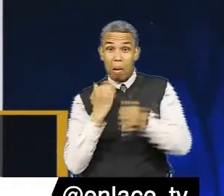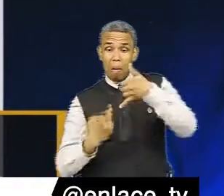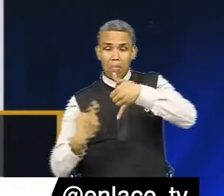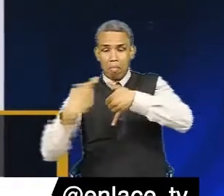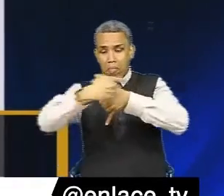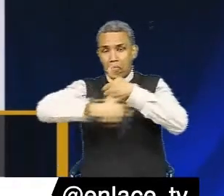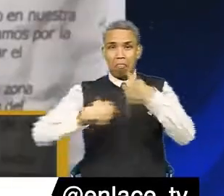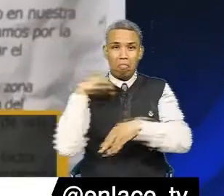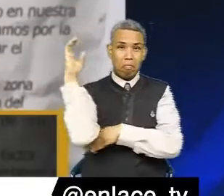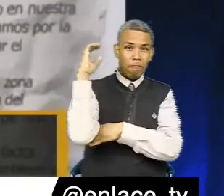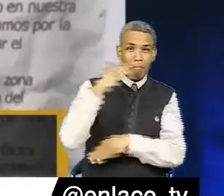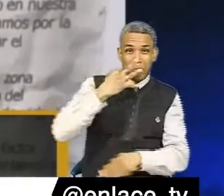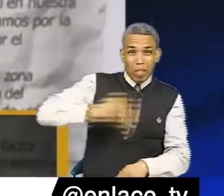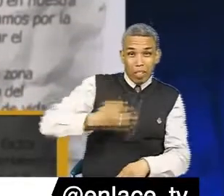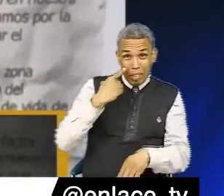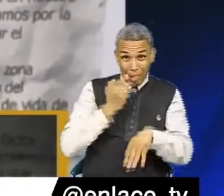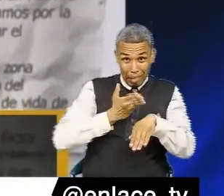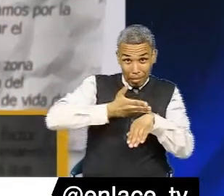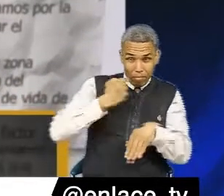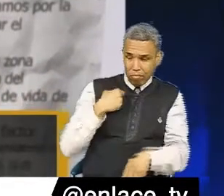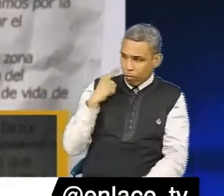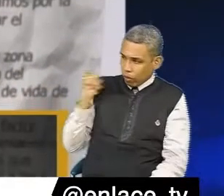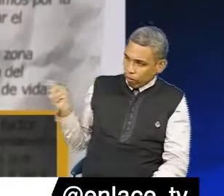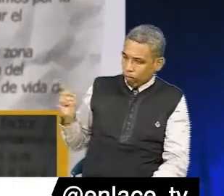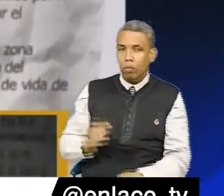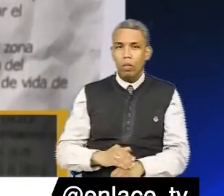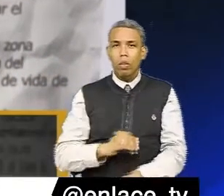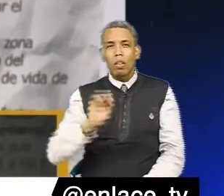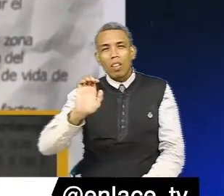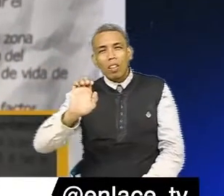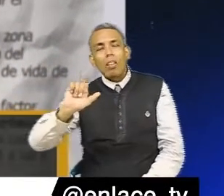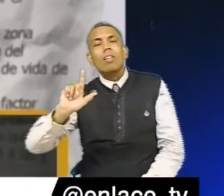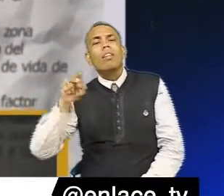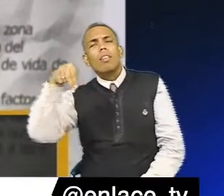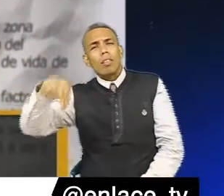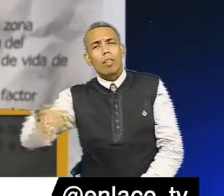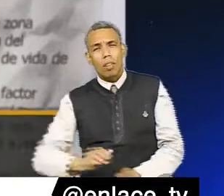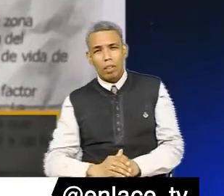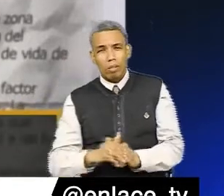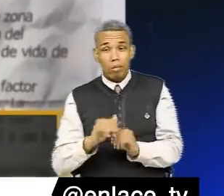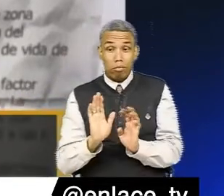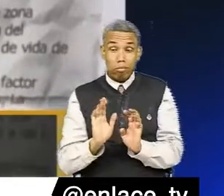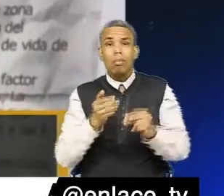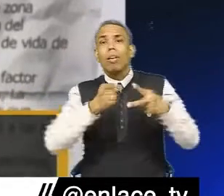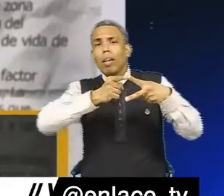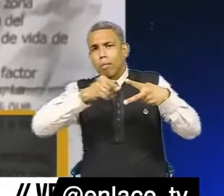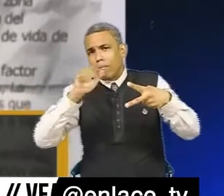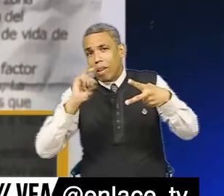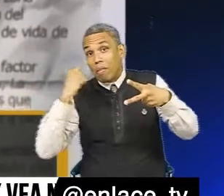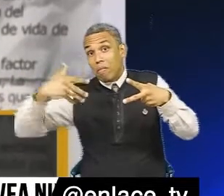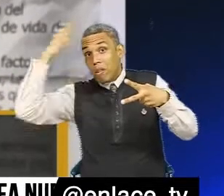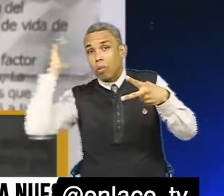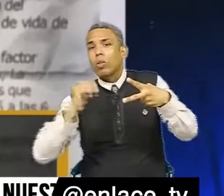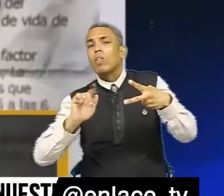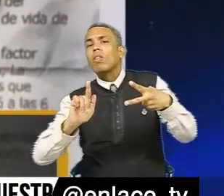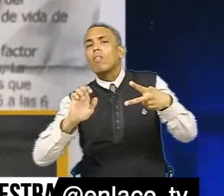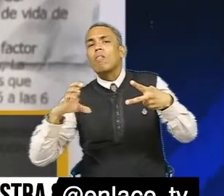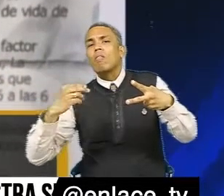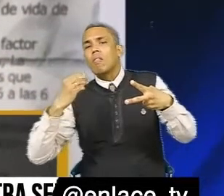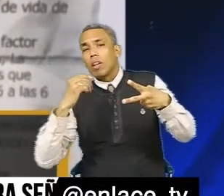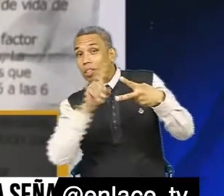circulado panfletos como estos cabe recordar que lln es la segunda guerrilla de más importancia en el país el gobierno anunció que el pasado 30 de